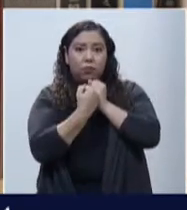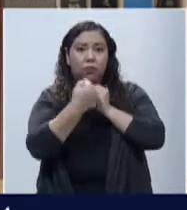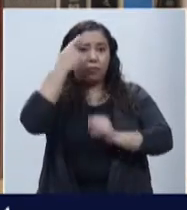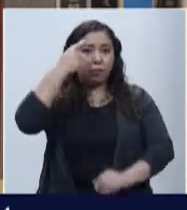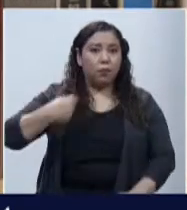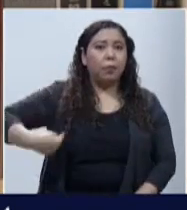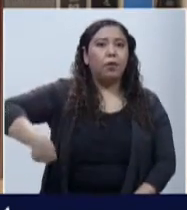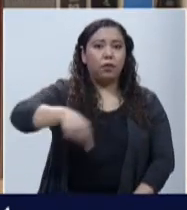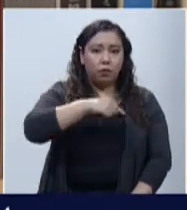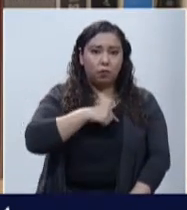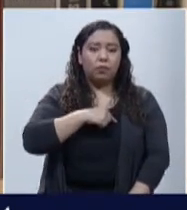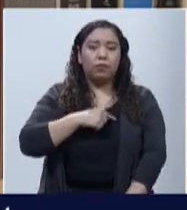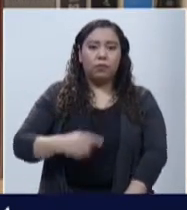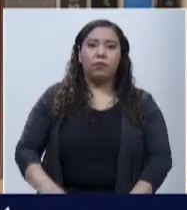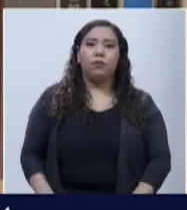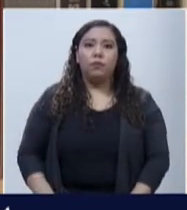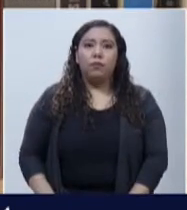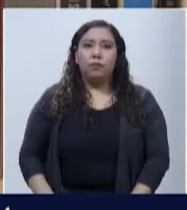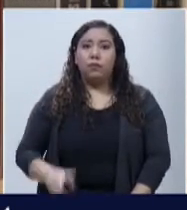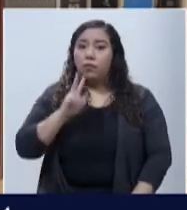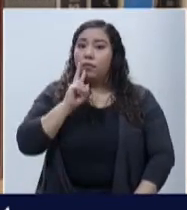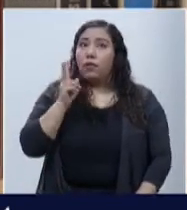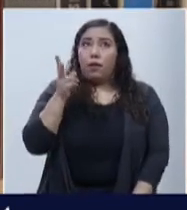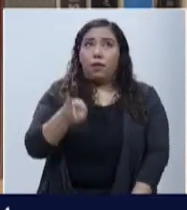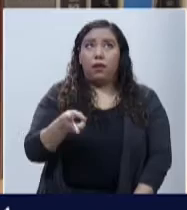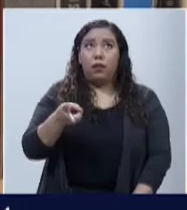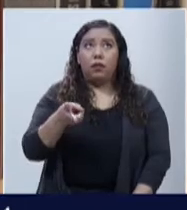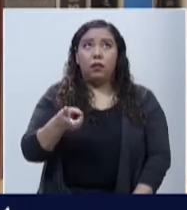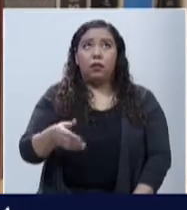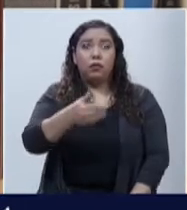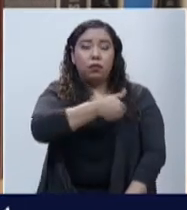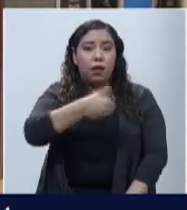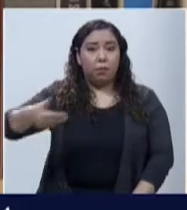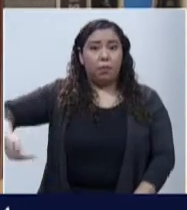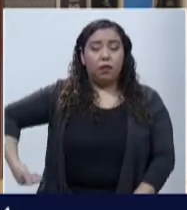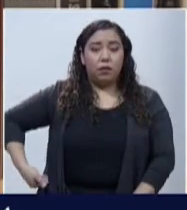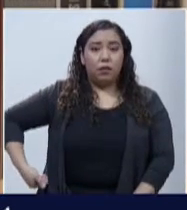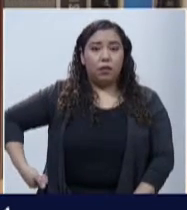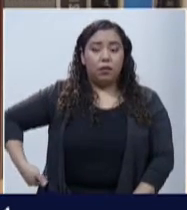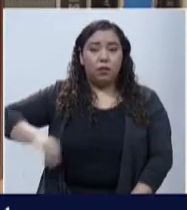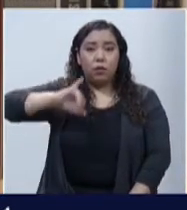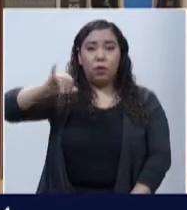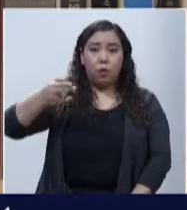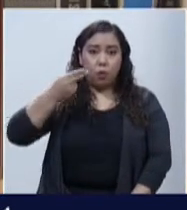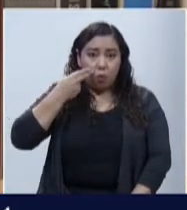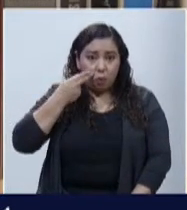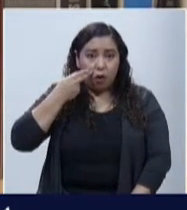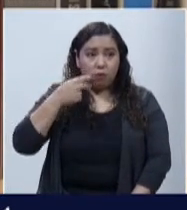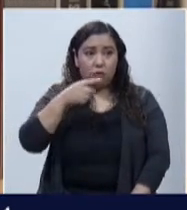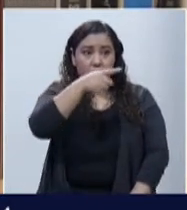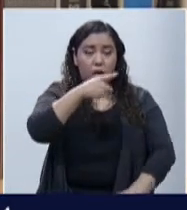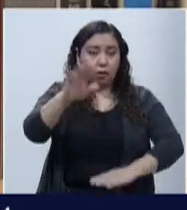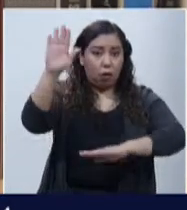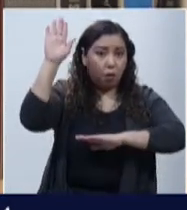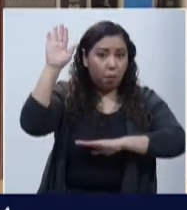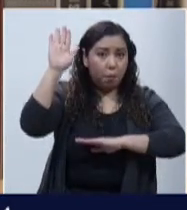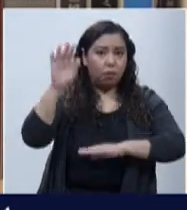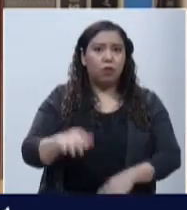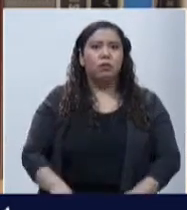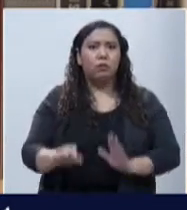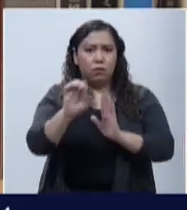la verdad es que cuando el presidente hernández hizo el famoso compromiso del traslado de la